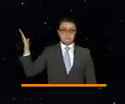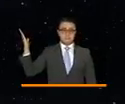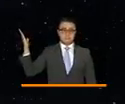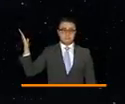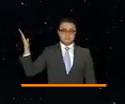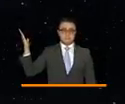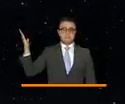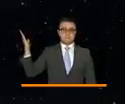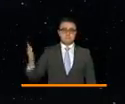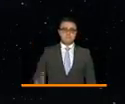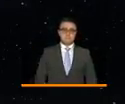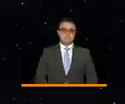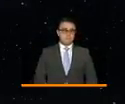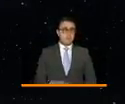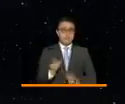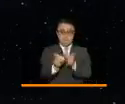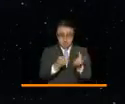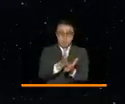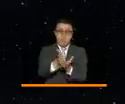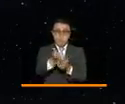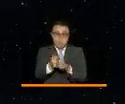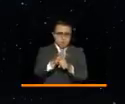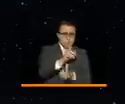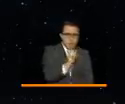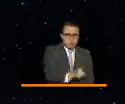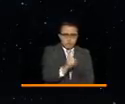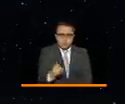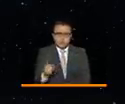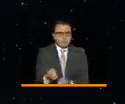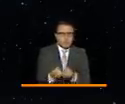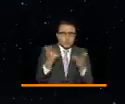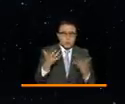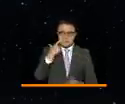103.283.042 casos. Los casos activos son